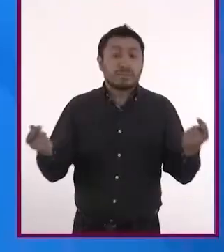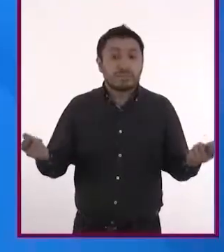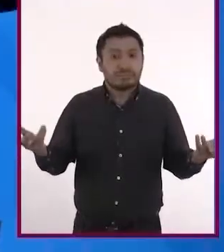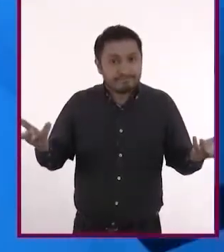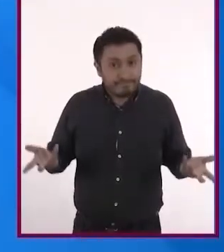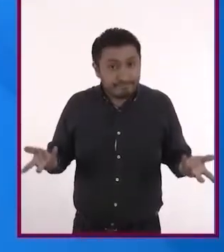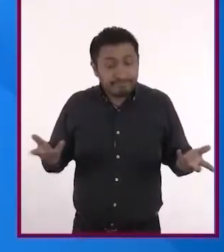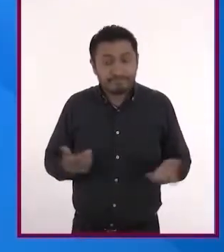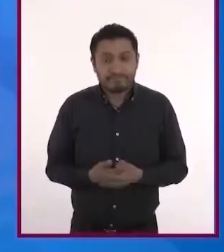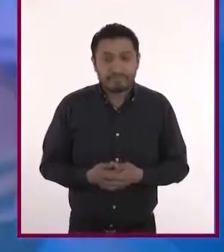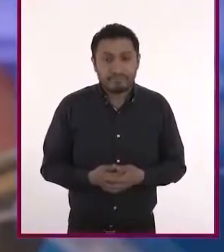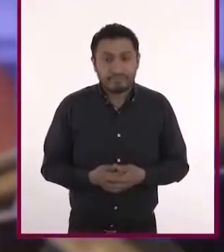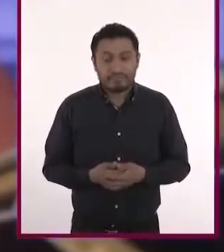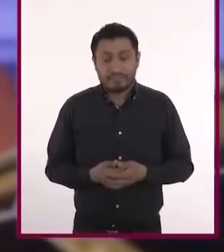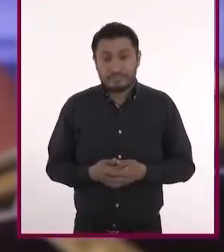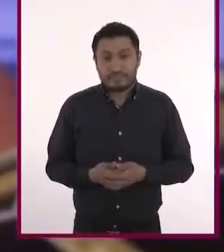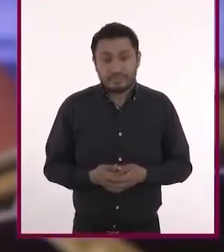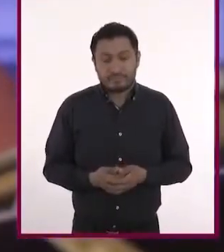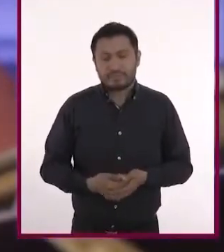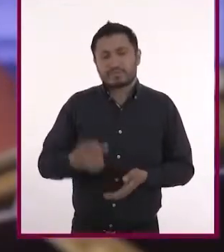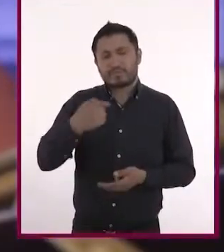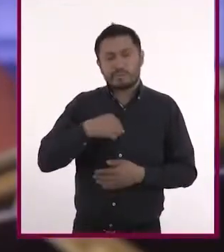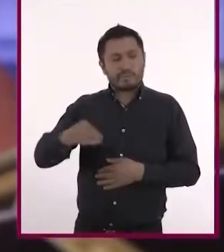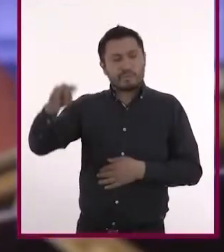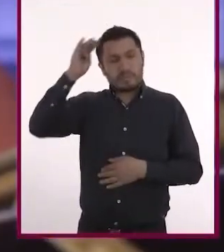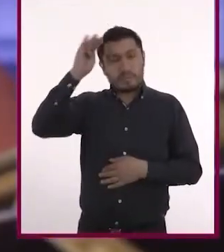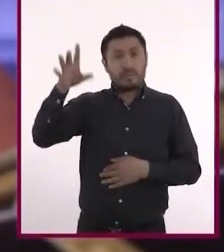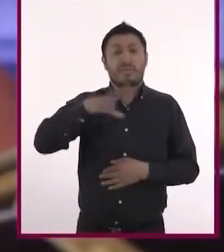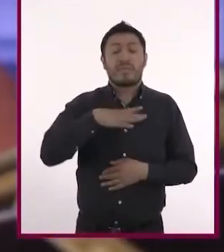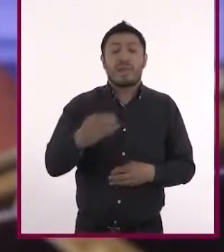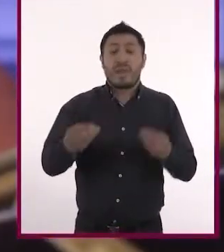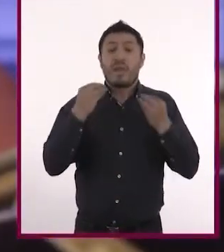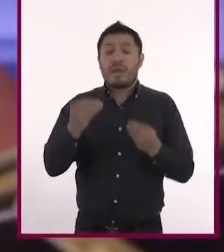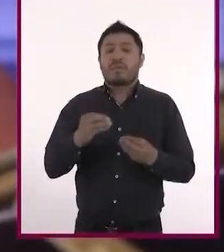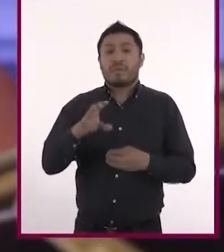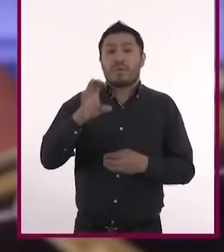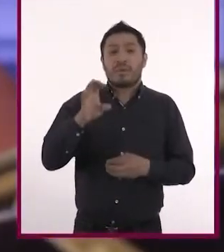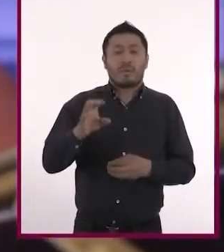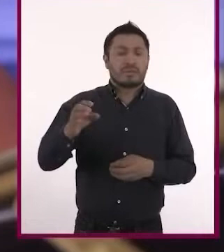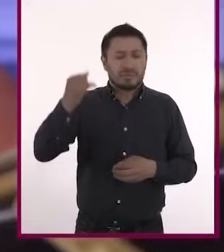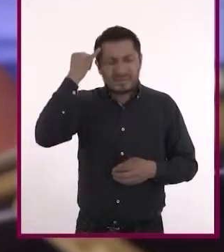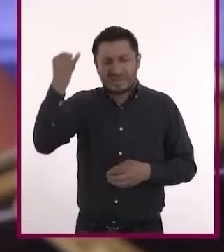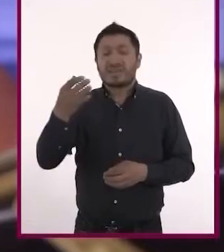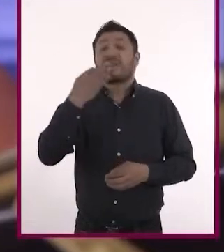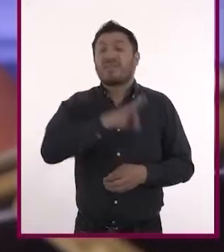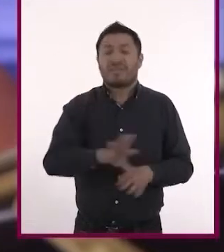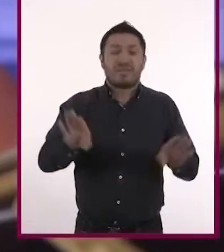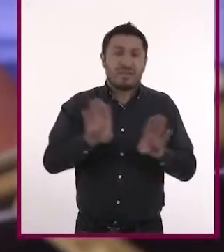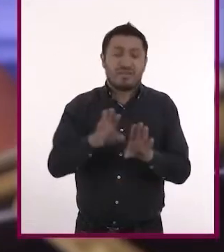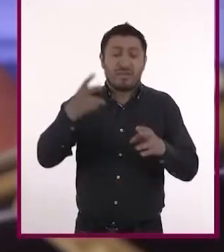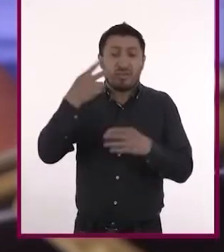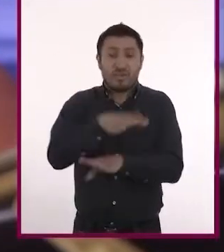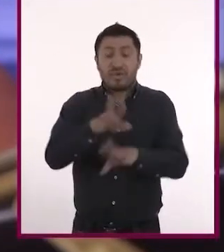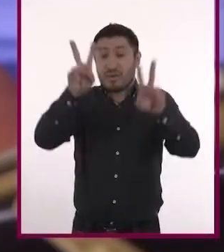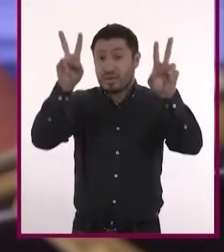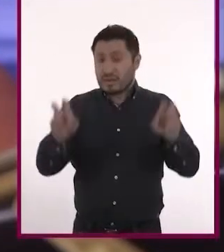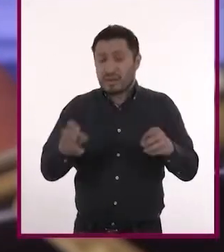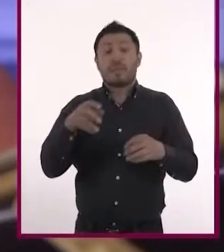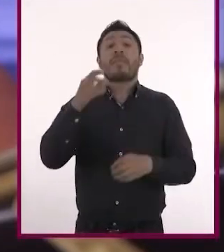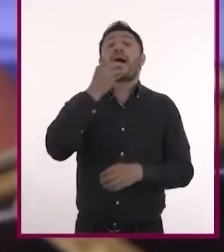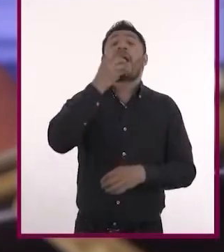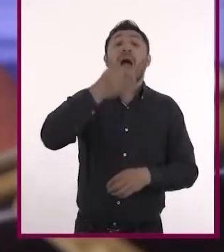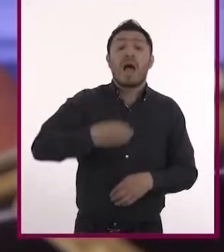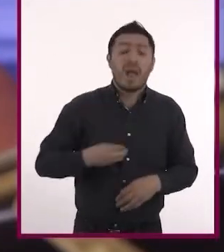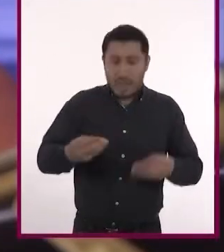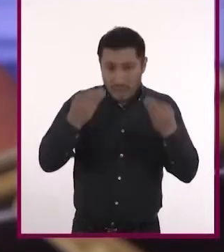mentales? Me quedo pensando en que tenemos muchos estigmas y prejuicios con respecto a los trastornos mentales, a pesar de